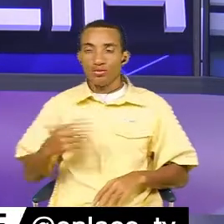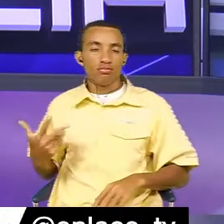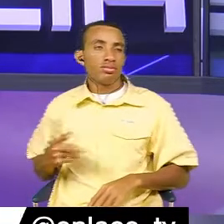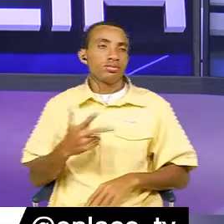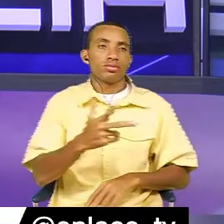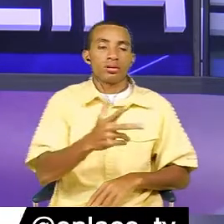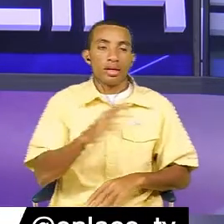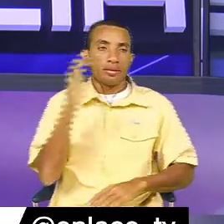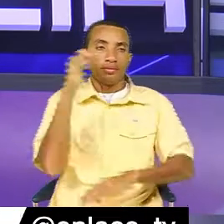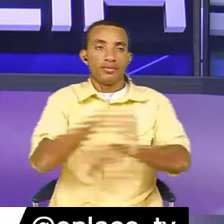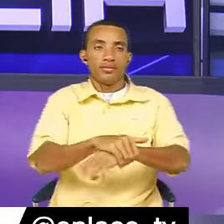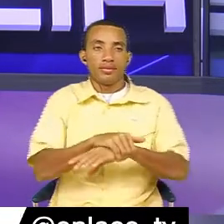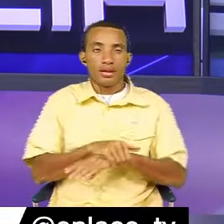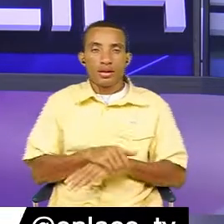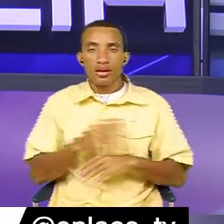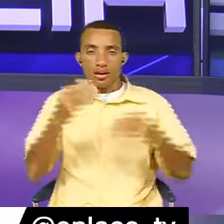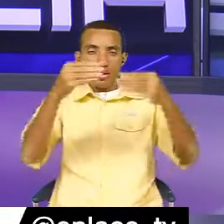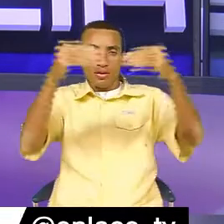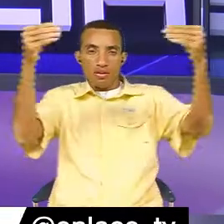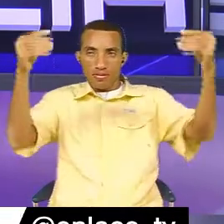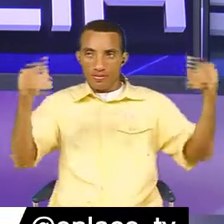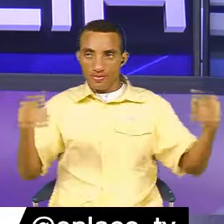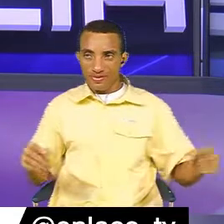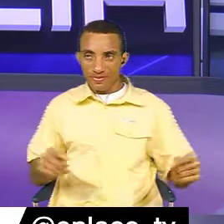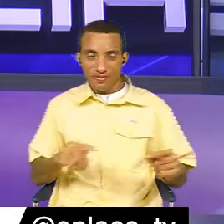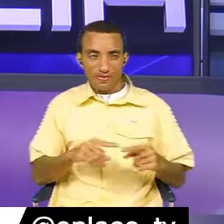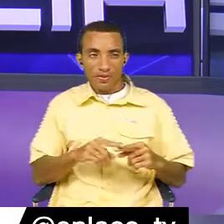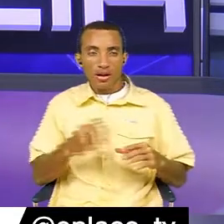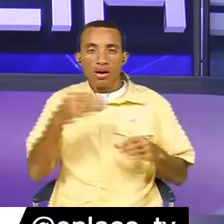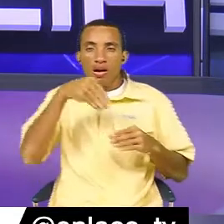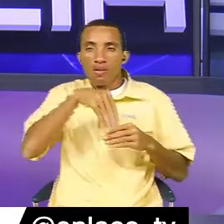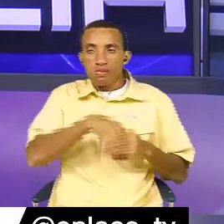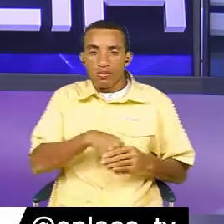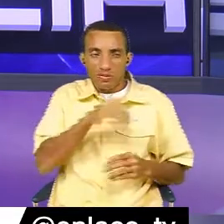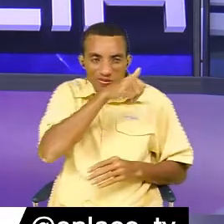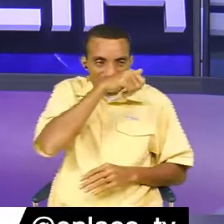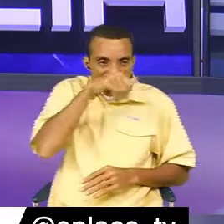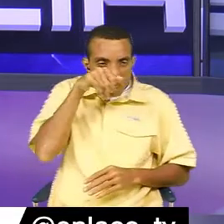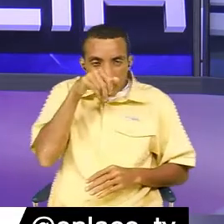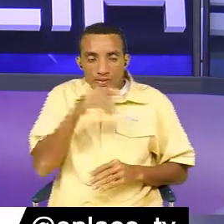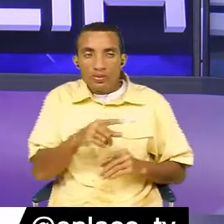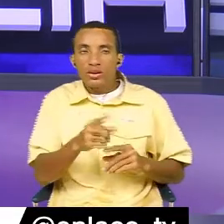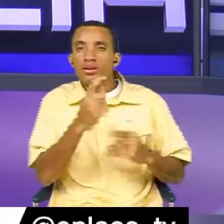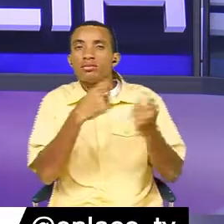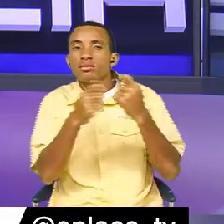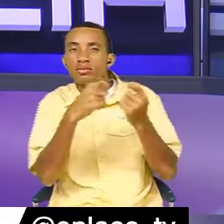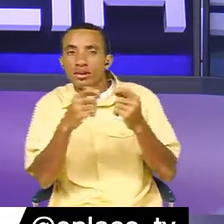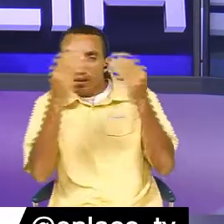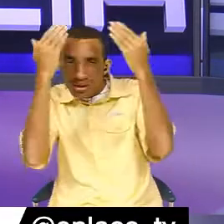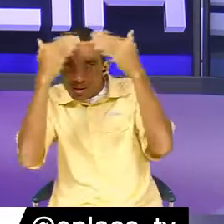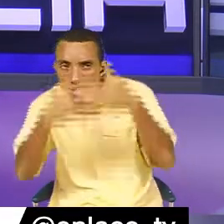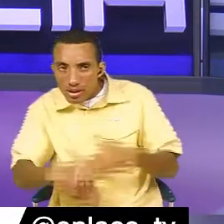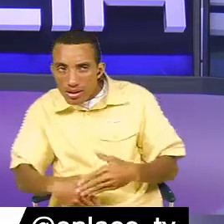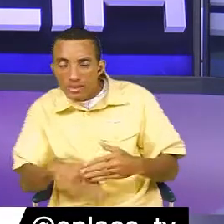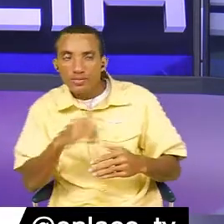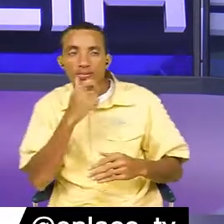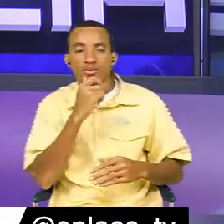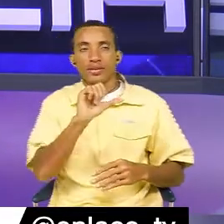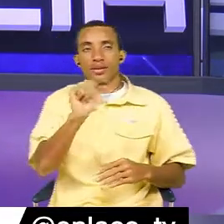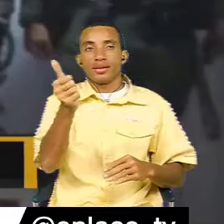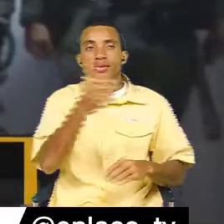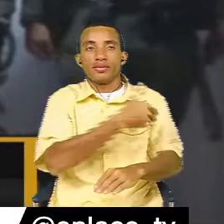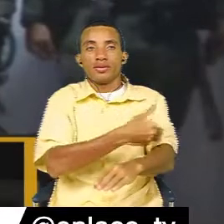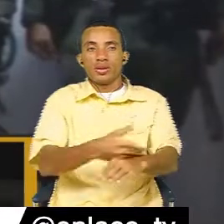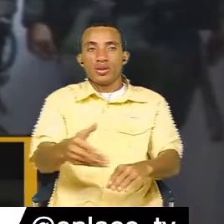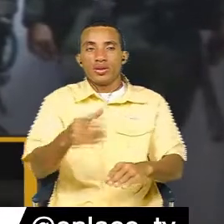intermunicipal con un cuadro donde camuflaba un kilo de base de coca. El estupefaciente está valuado en el comercio ilegal en 10 millones de pesos.